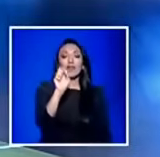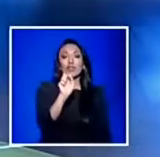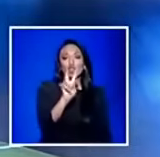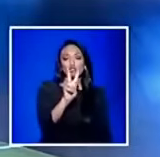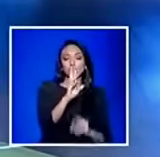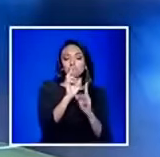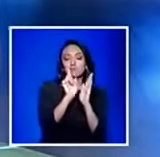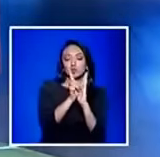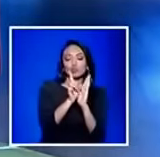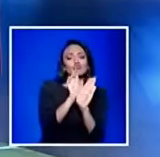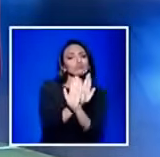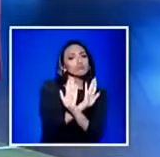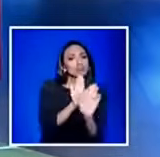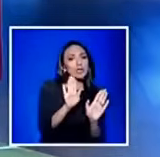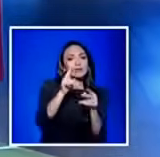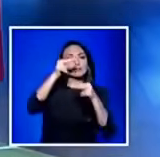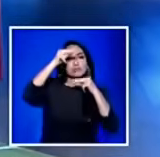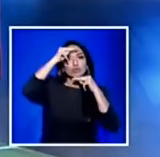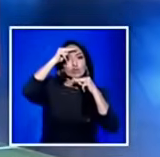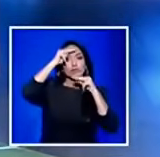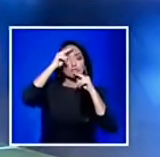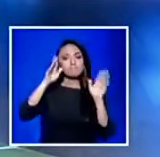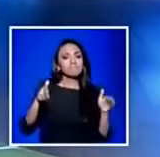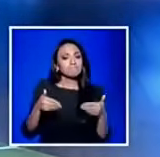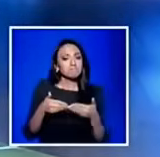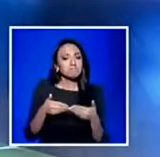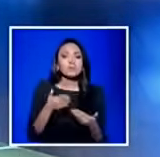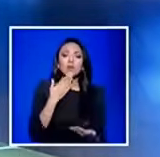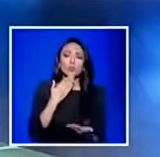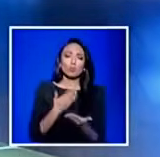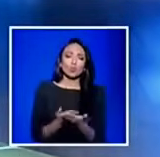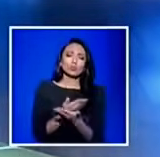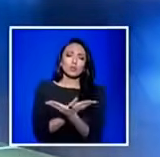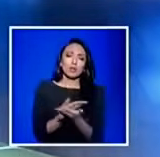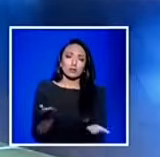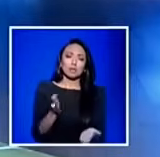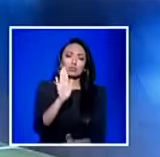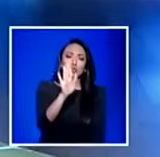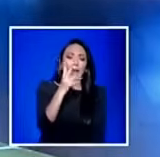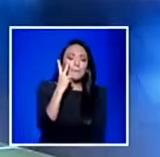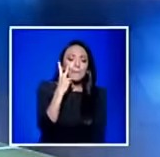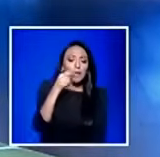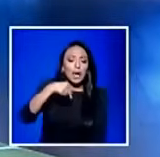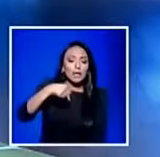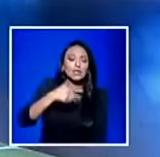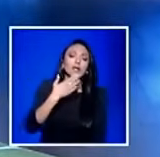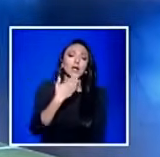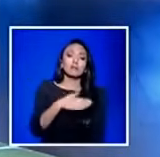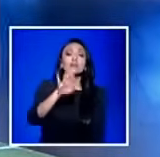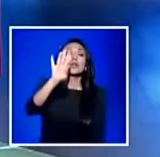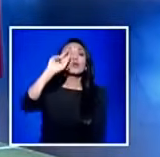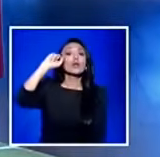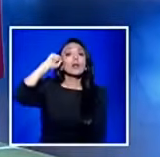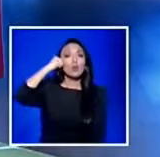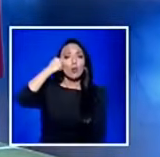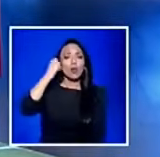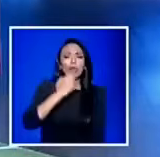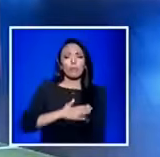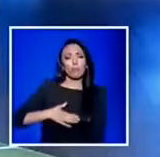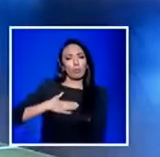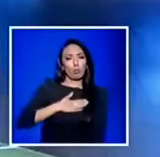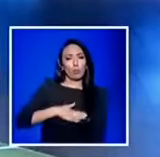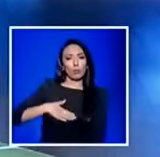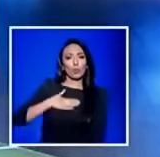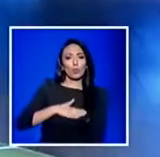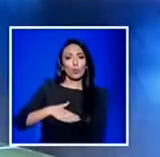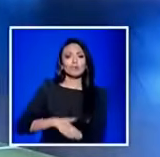9:02 p.m. Estamos terminando este espacio informativo agradeciendo siempre, vecinos, su sintonía. No sin antes recordarles que, por favor,